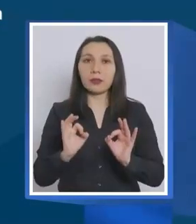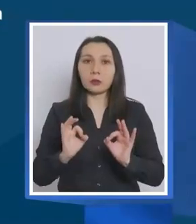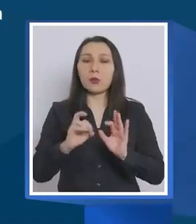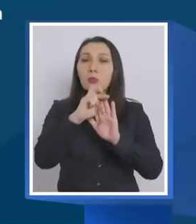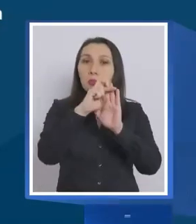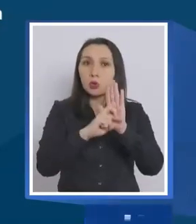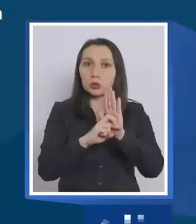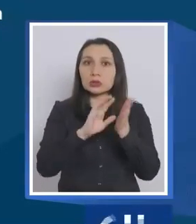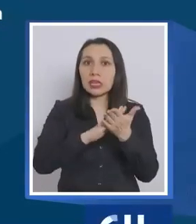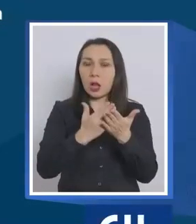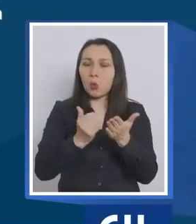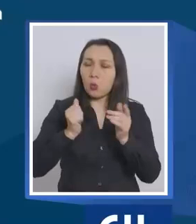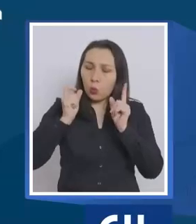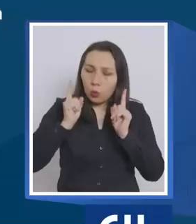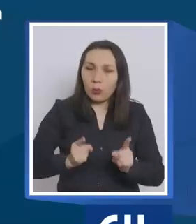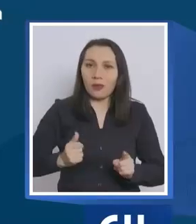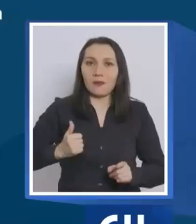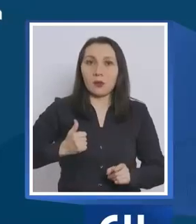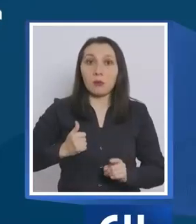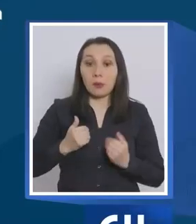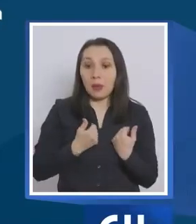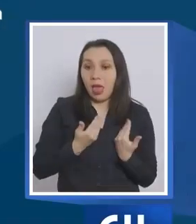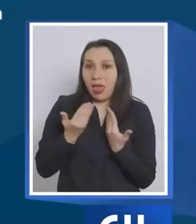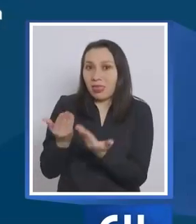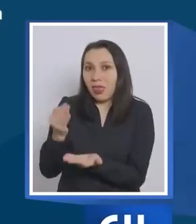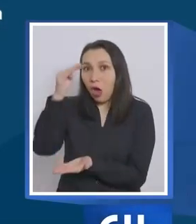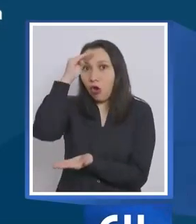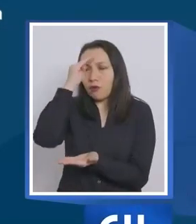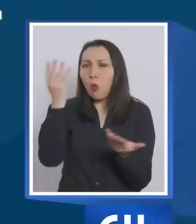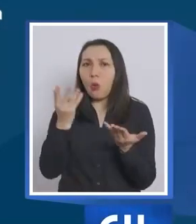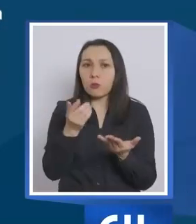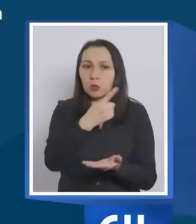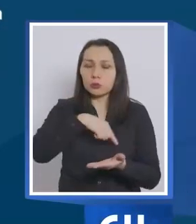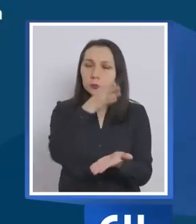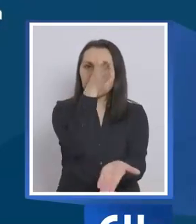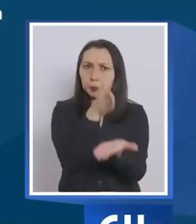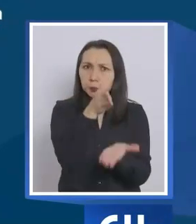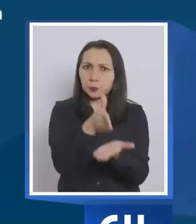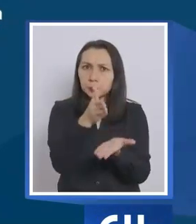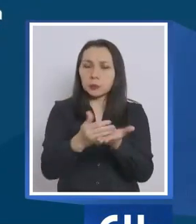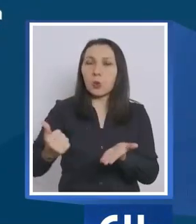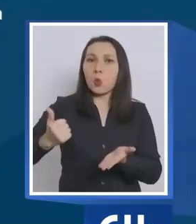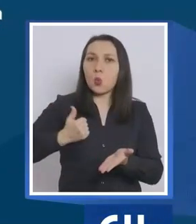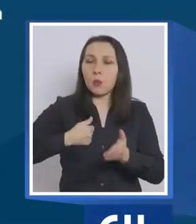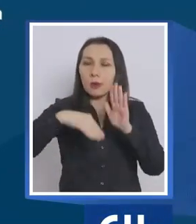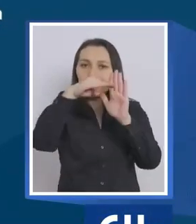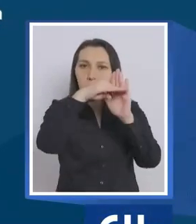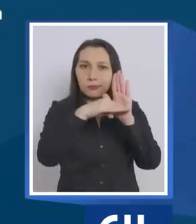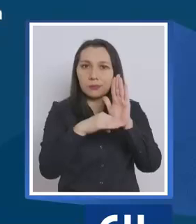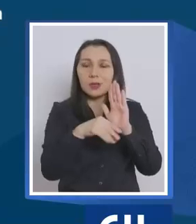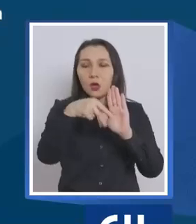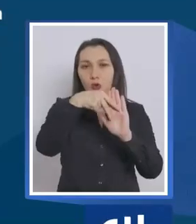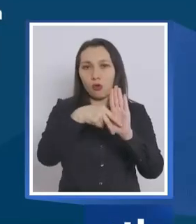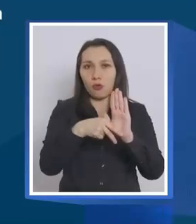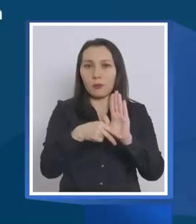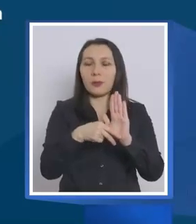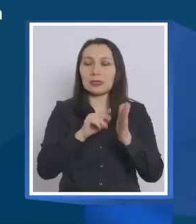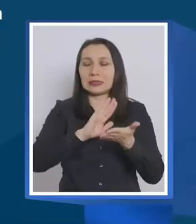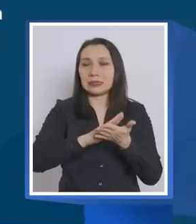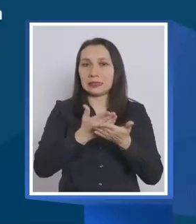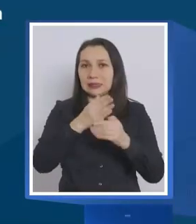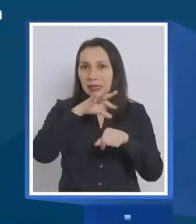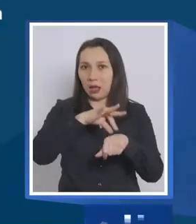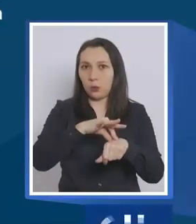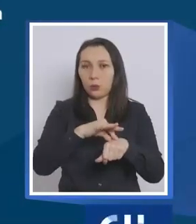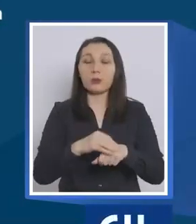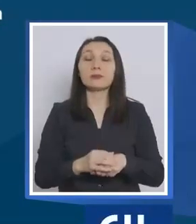con los protocolos sanitarios y que para transmitir confianza debemos ser muy rigurosos precisamente en el cumplimiento de esas exigencias